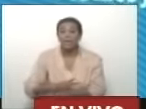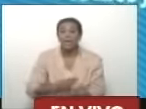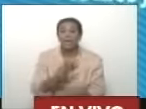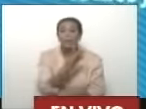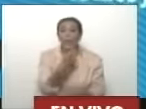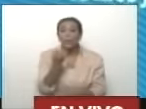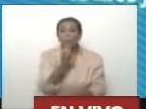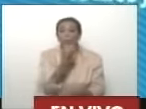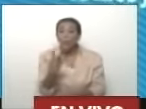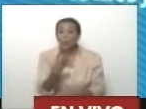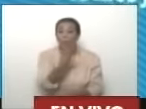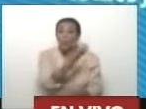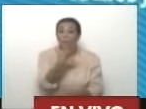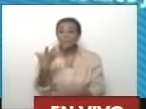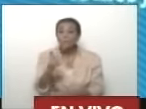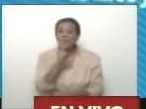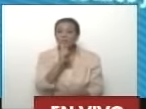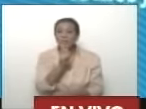45, ¿quién?